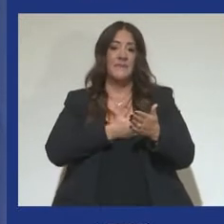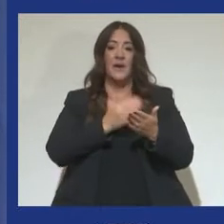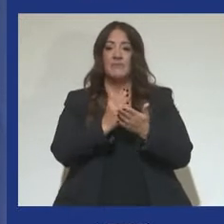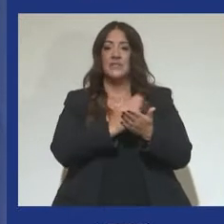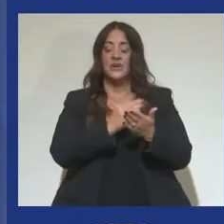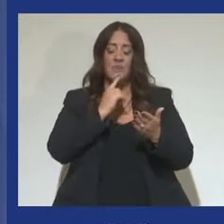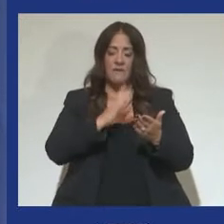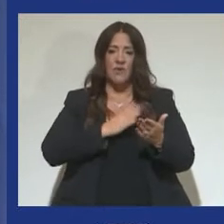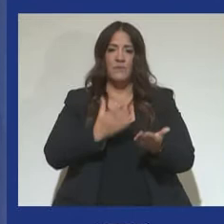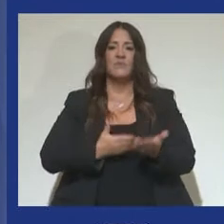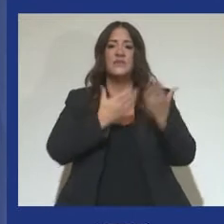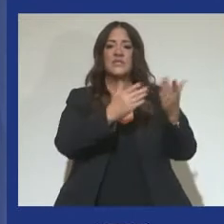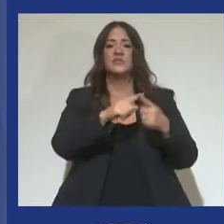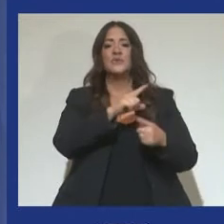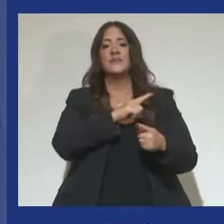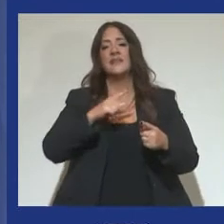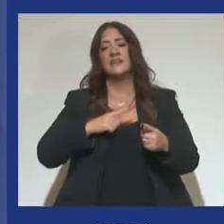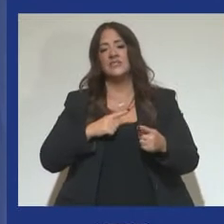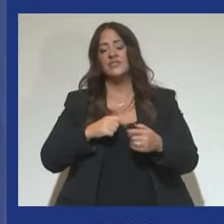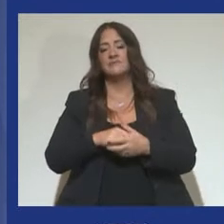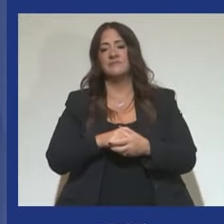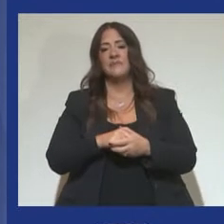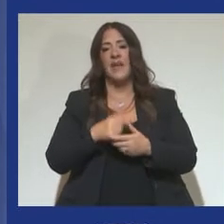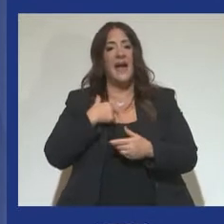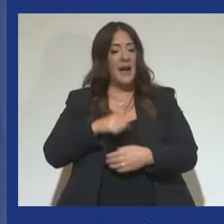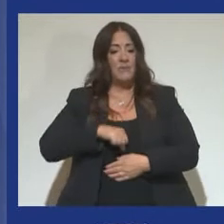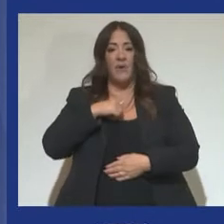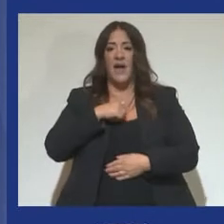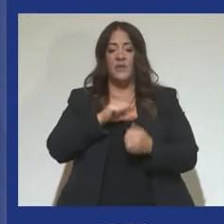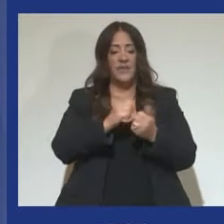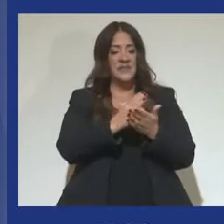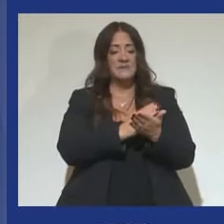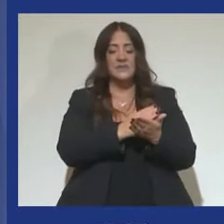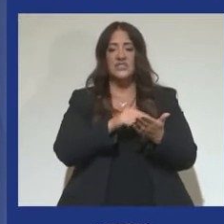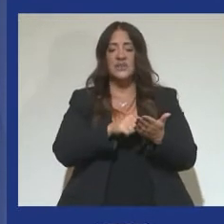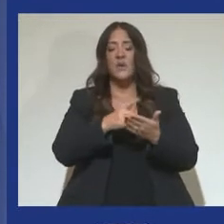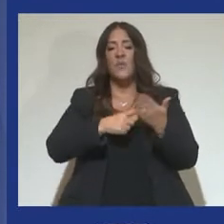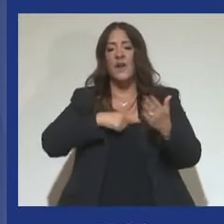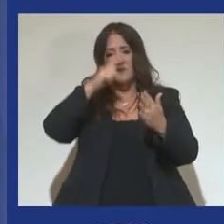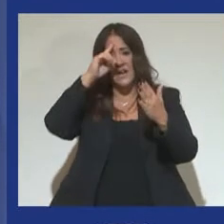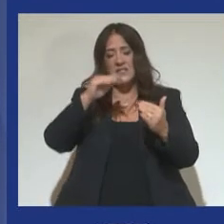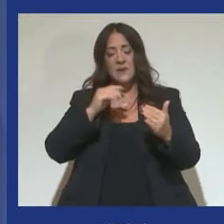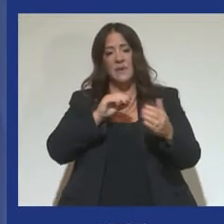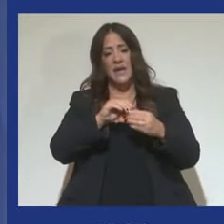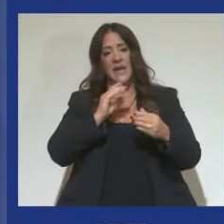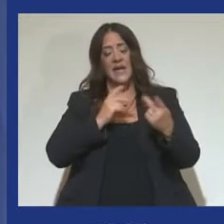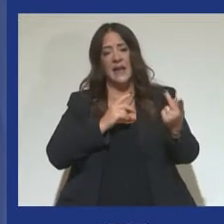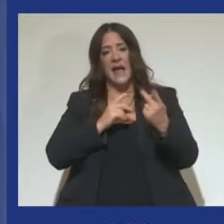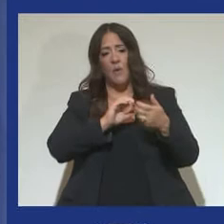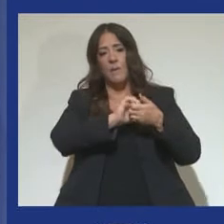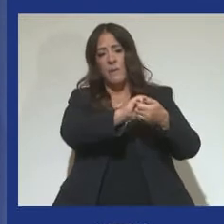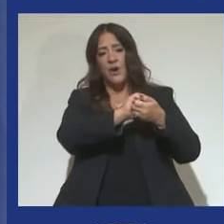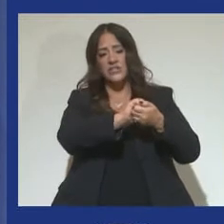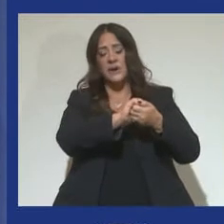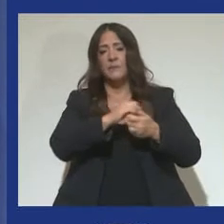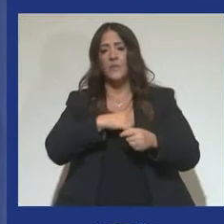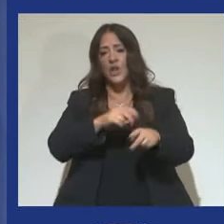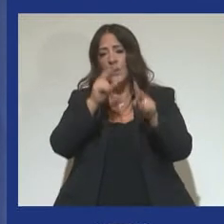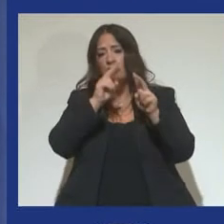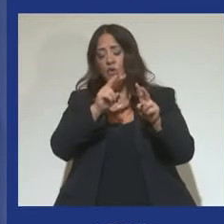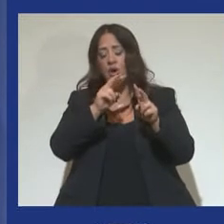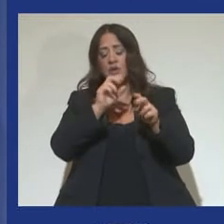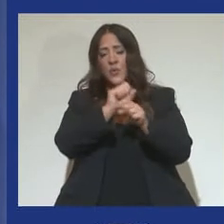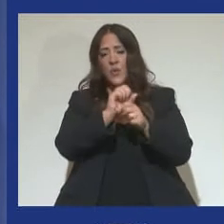propuesto que estamos presentando formalmente la legislatura y esperamos en nuestra colaboración